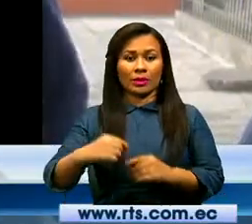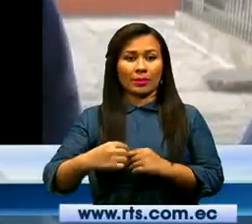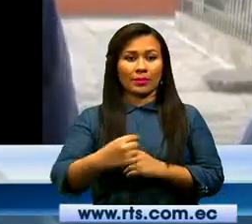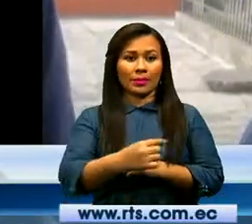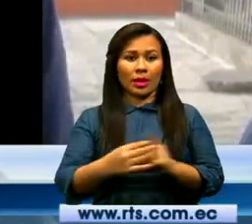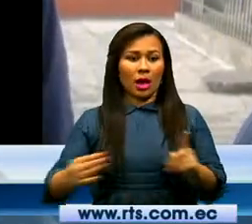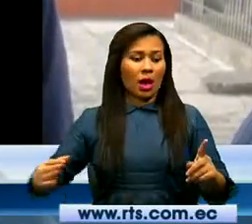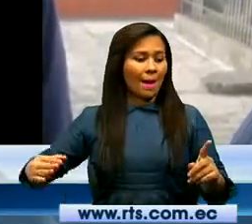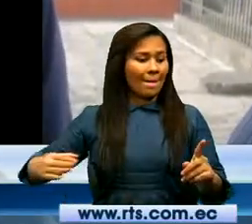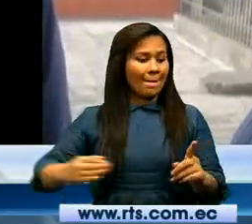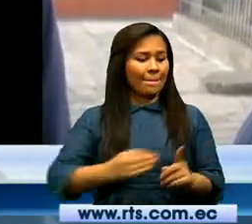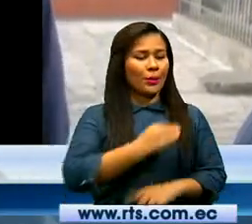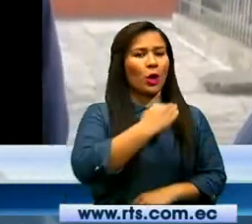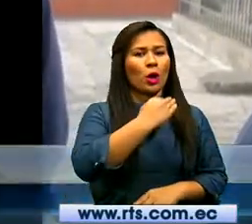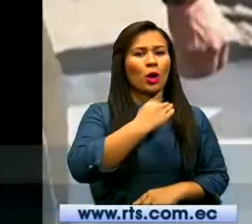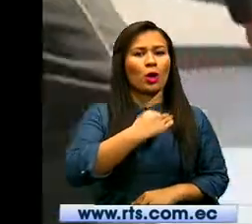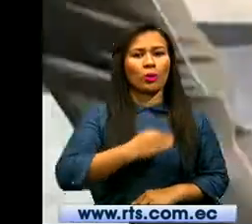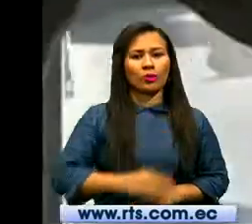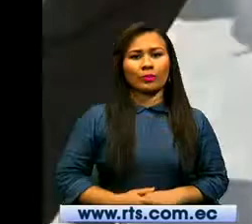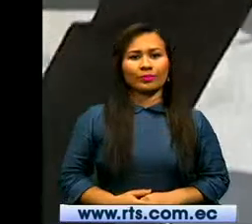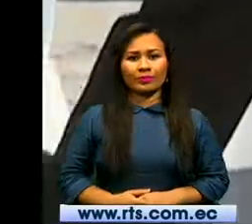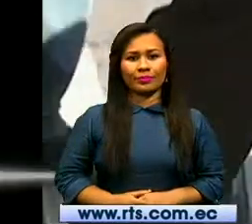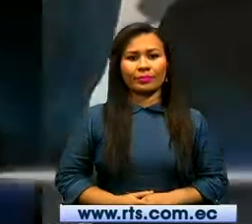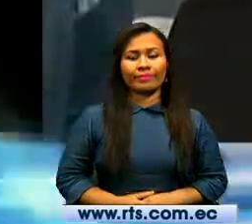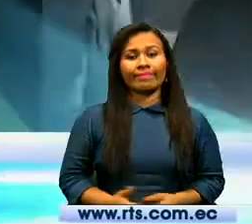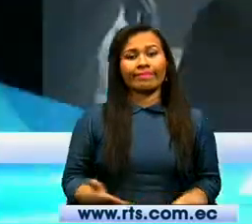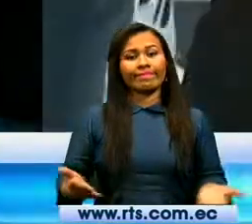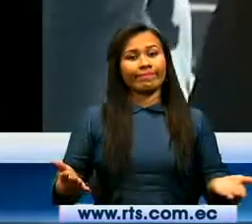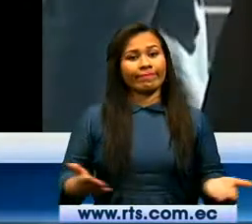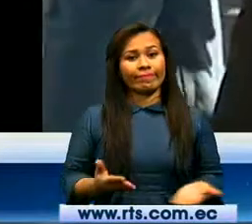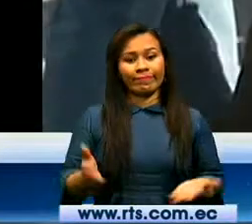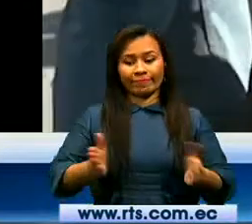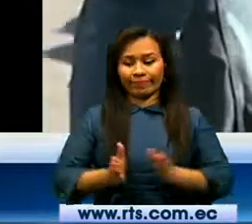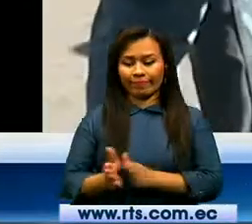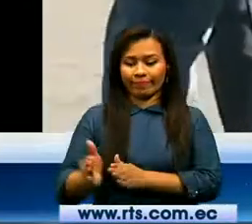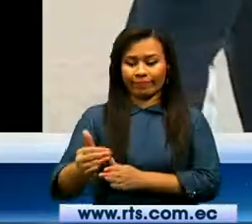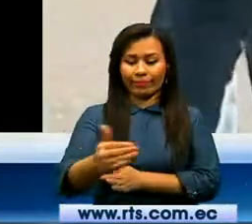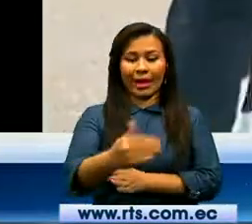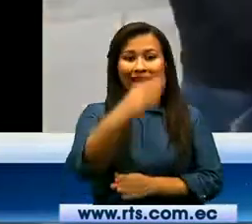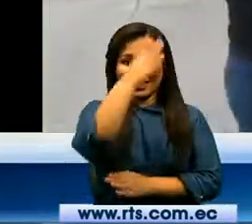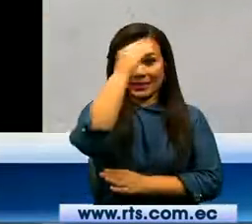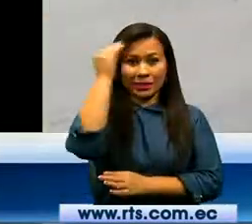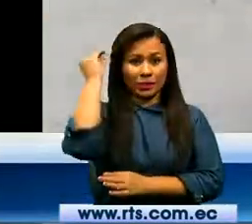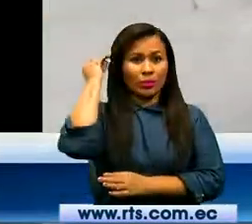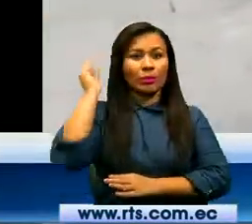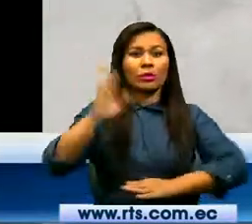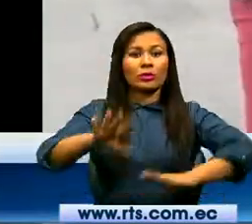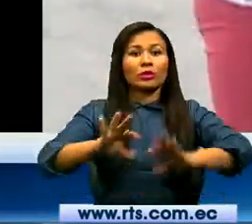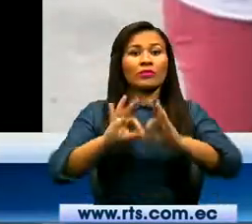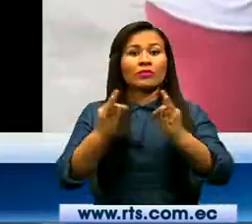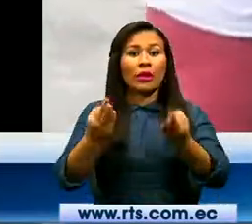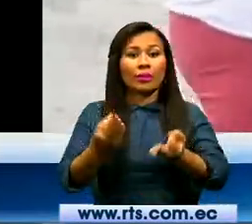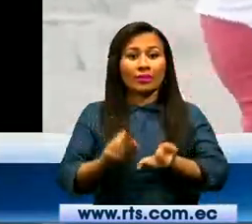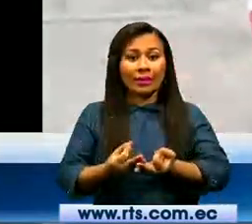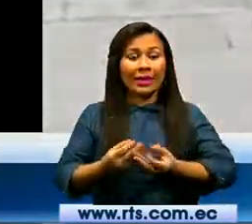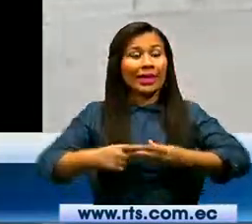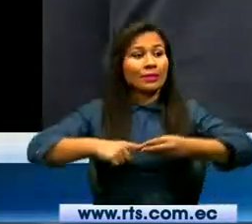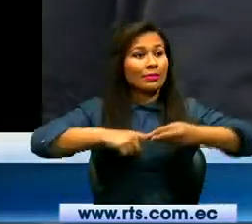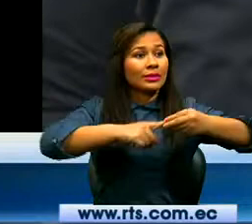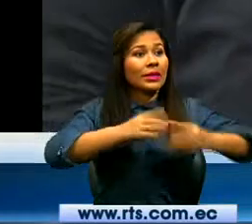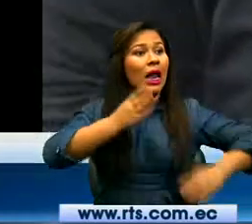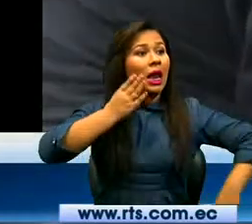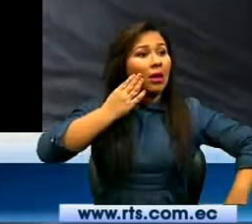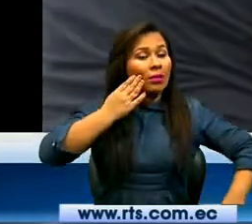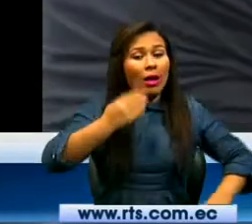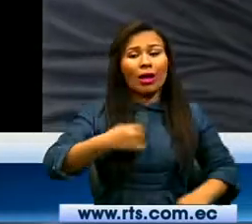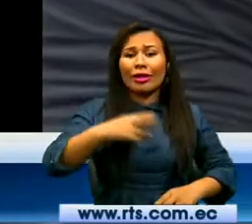va llevando con todo. Sucedió en la circunvalación de la ciudad de Riobamba. Sus familiares, en especial su madre, no